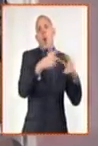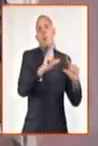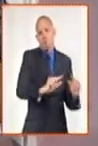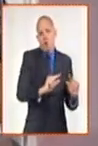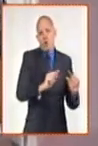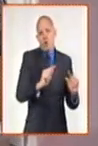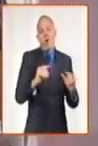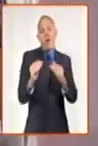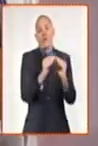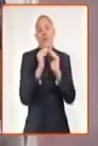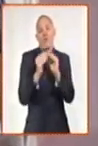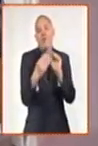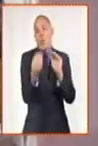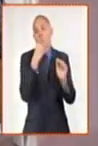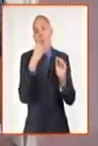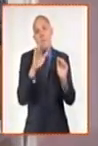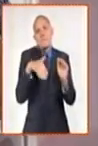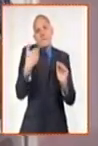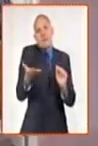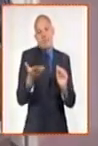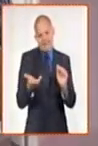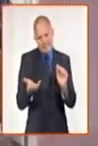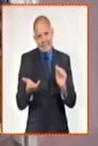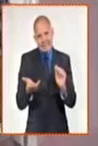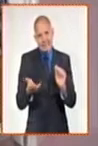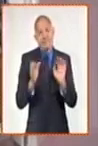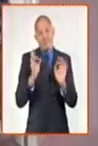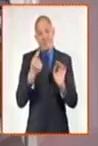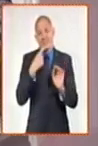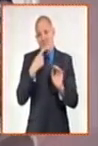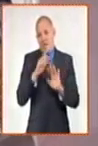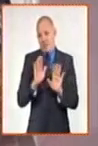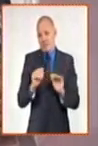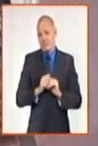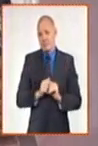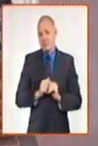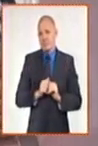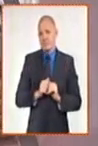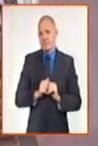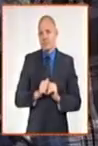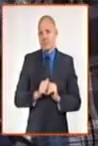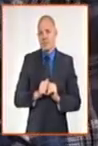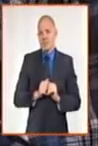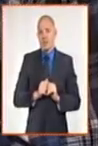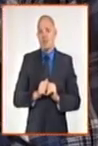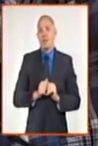sea que no tenemos capacidad de generación suficiente para cubrir la demanda como estábamos